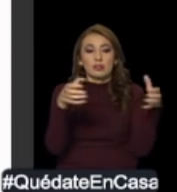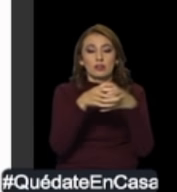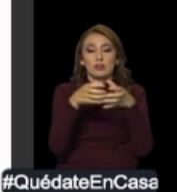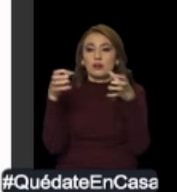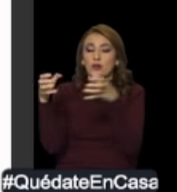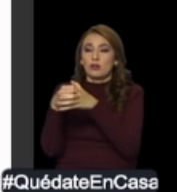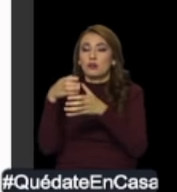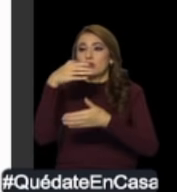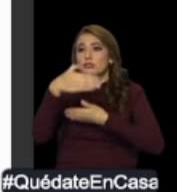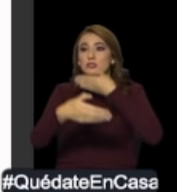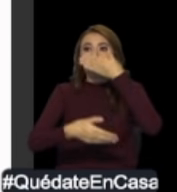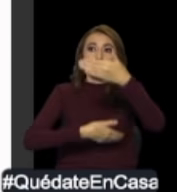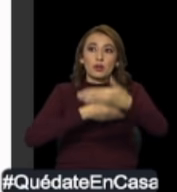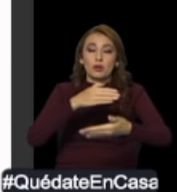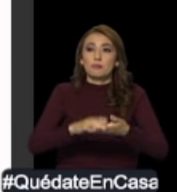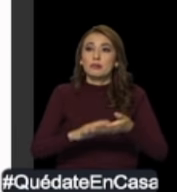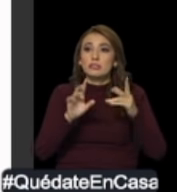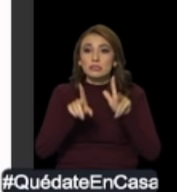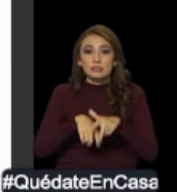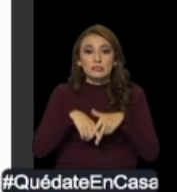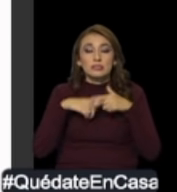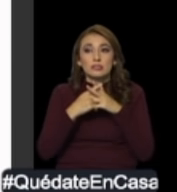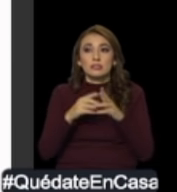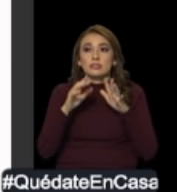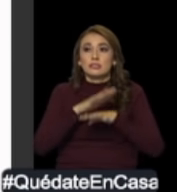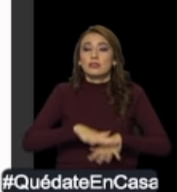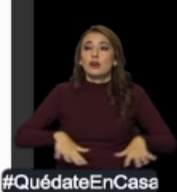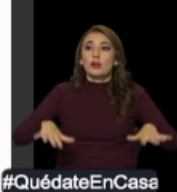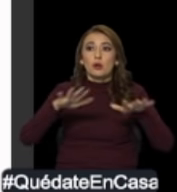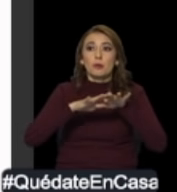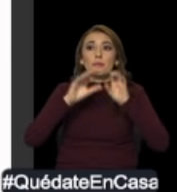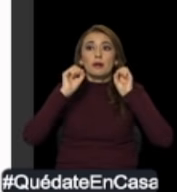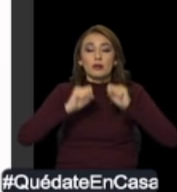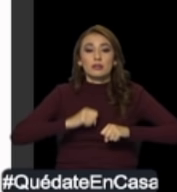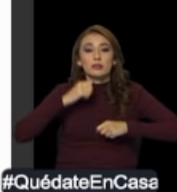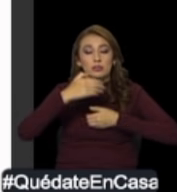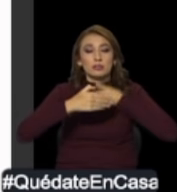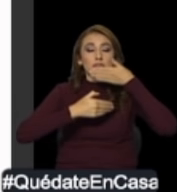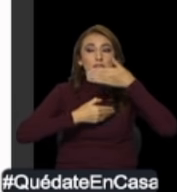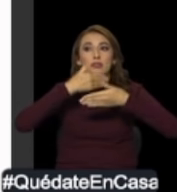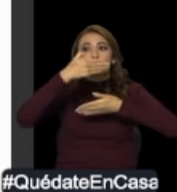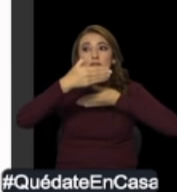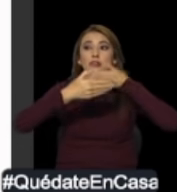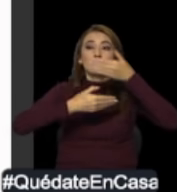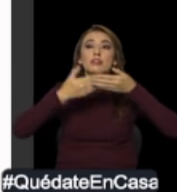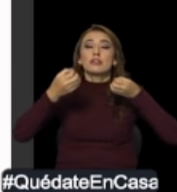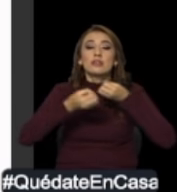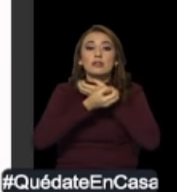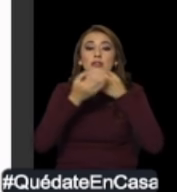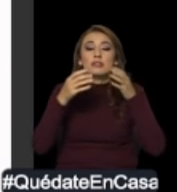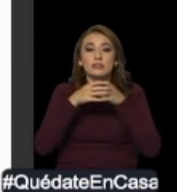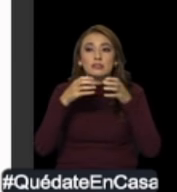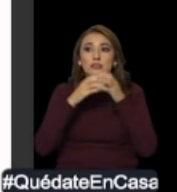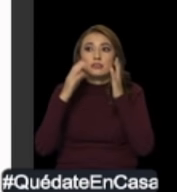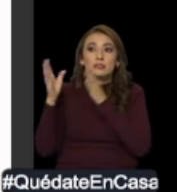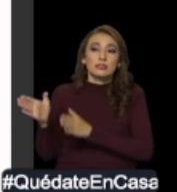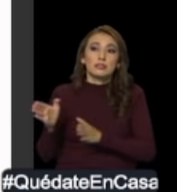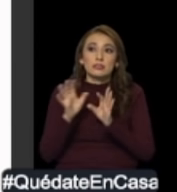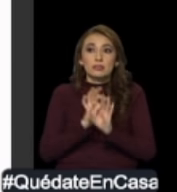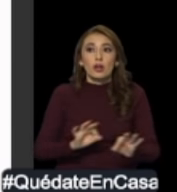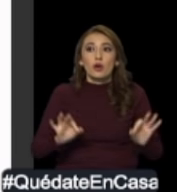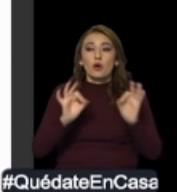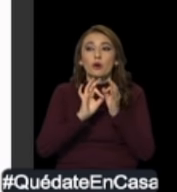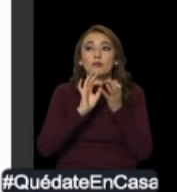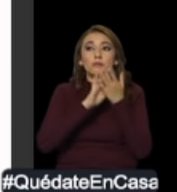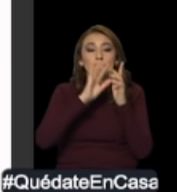sospechosos por fecha de inicio en toda la provincia, y que en el último gráfico, el de las líneas, se presentan